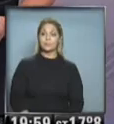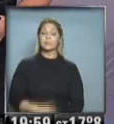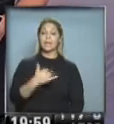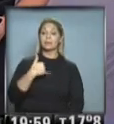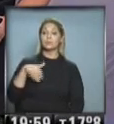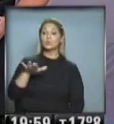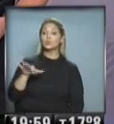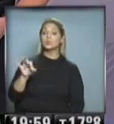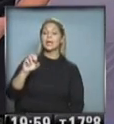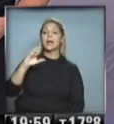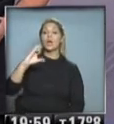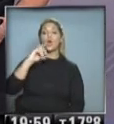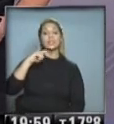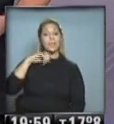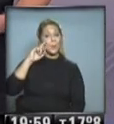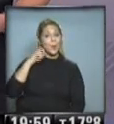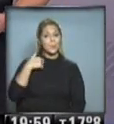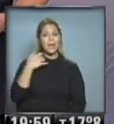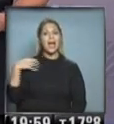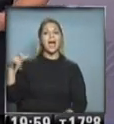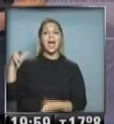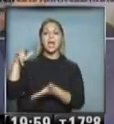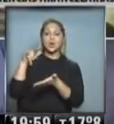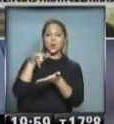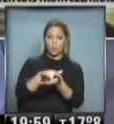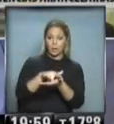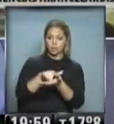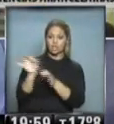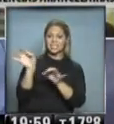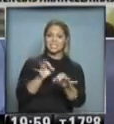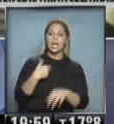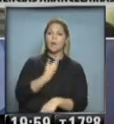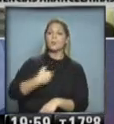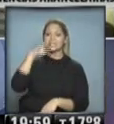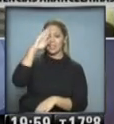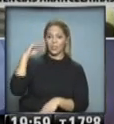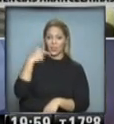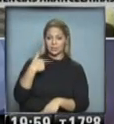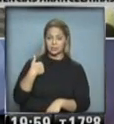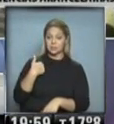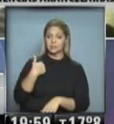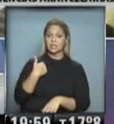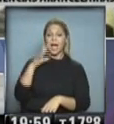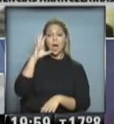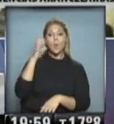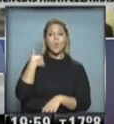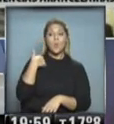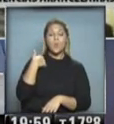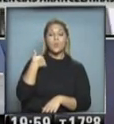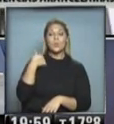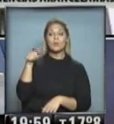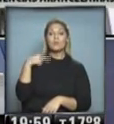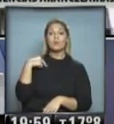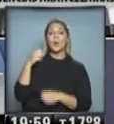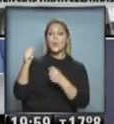Rápidamente, Cochabamba, aeropuerto de esa ciudad de Bolivia, está arribando la presidenta Cristina Fernández, lo está haciendo procedente, recordemos, de la ciudad de